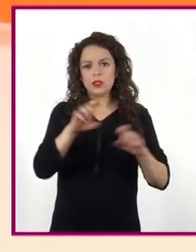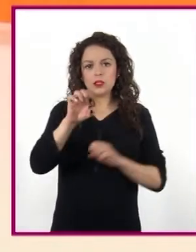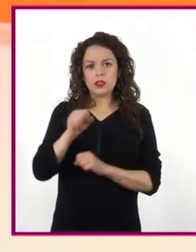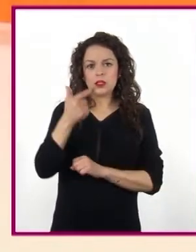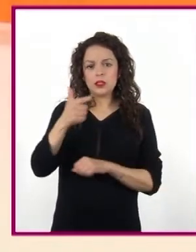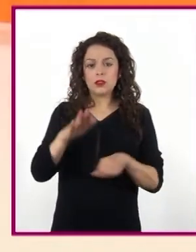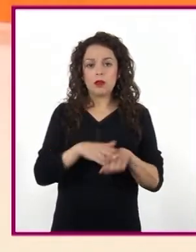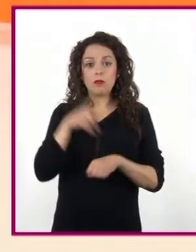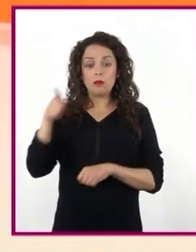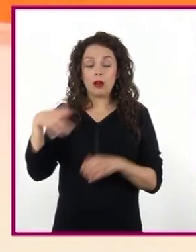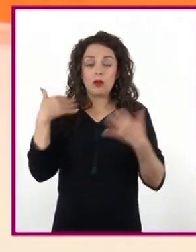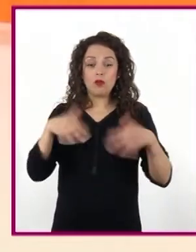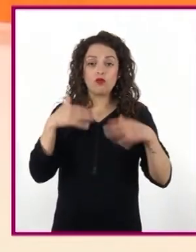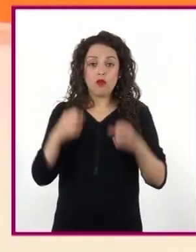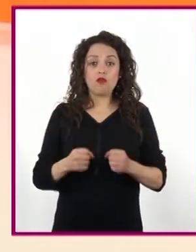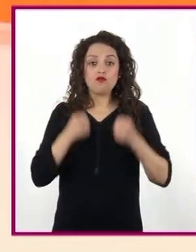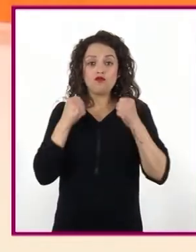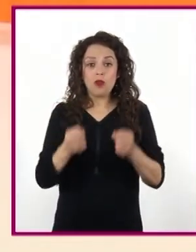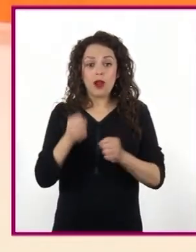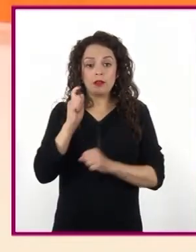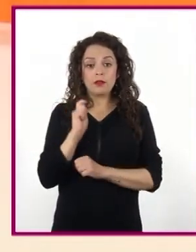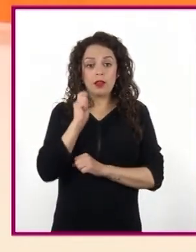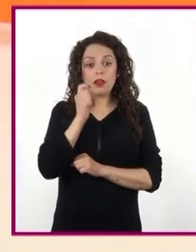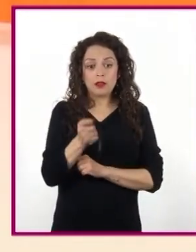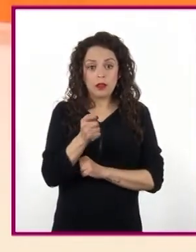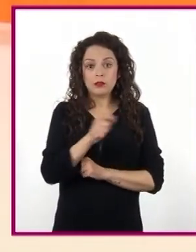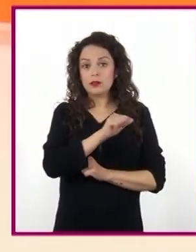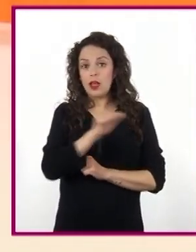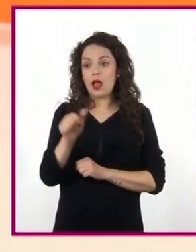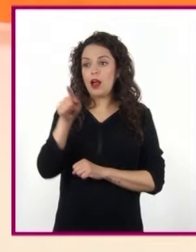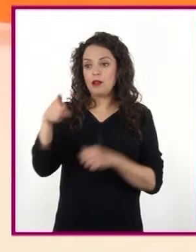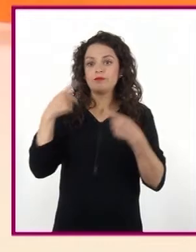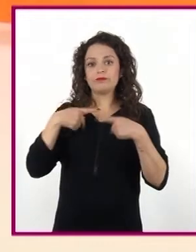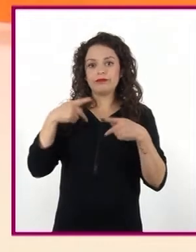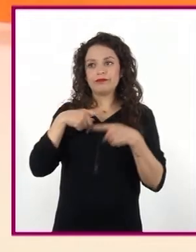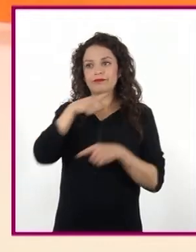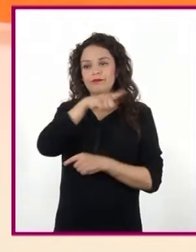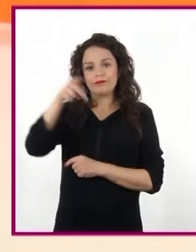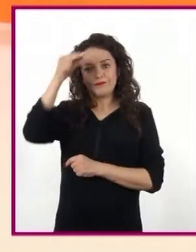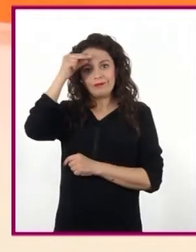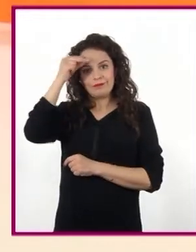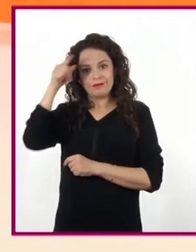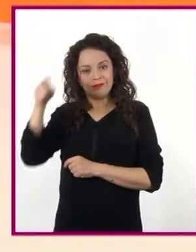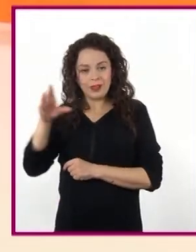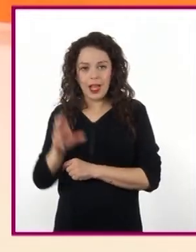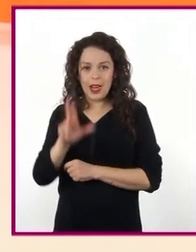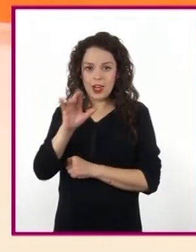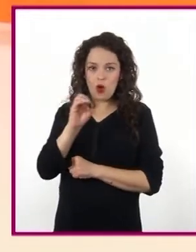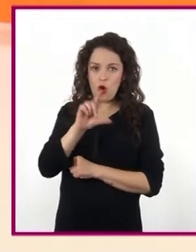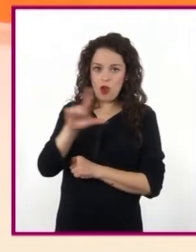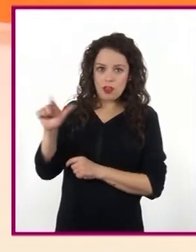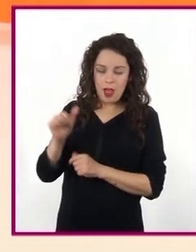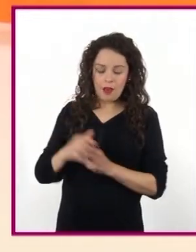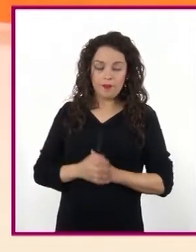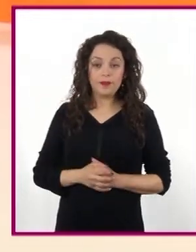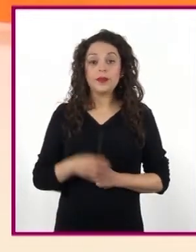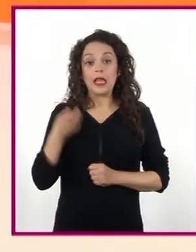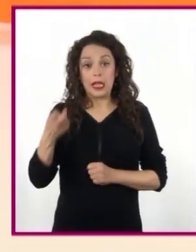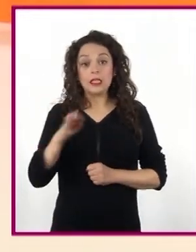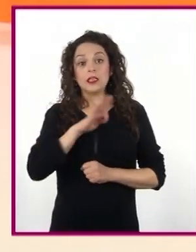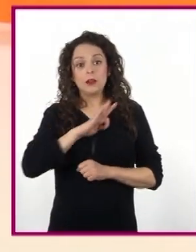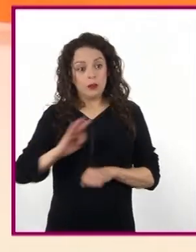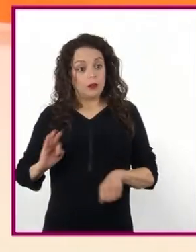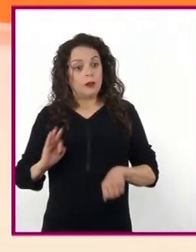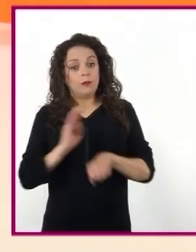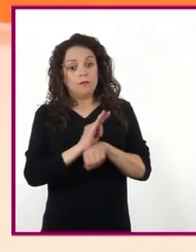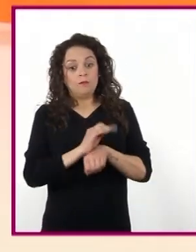influencia que ejercieron sobre la clase ilustrada criolla. Por lo anterior, la reforma ideológica encontrará su apoyo en un